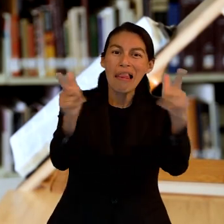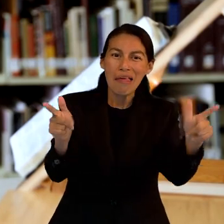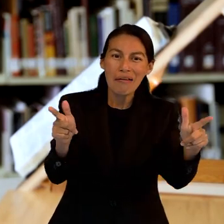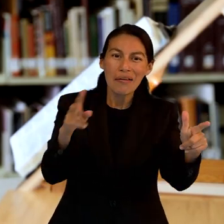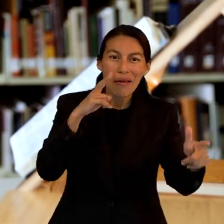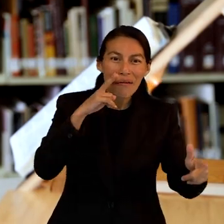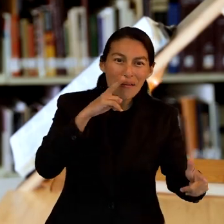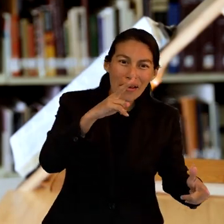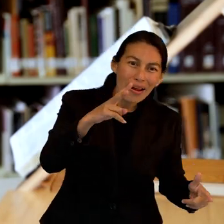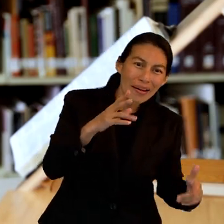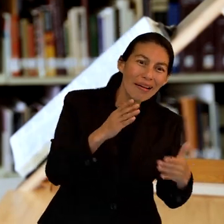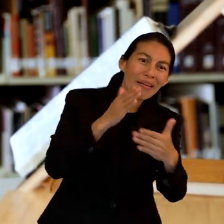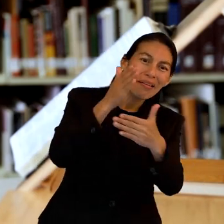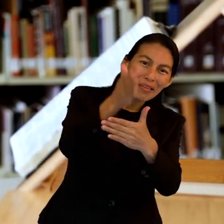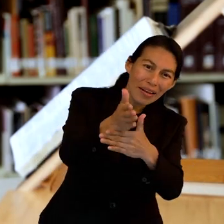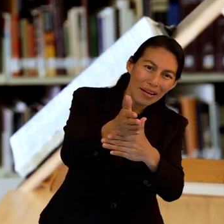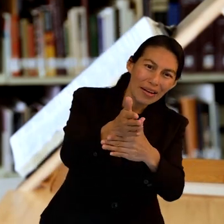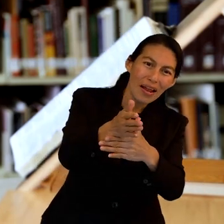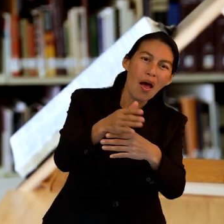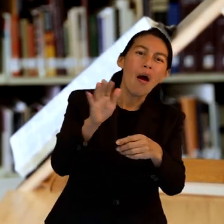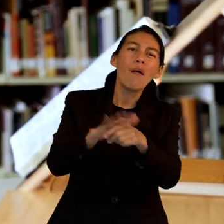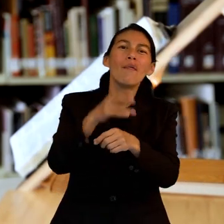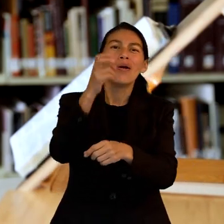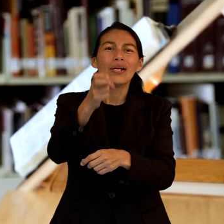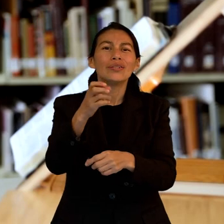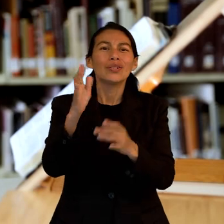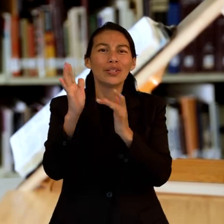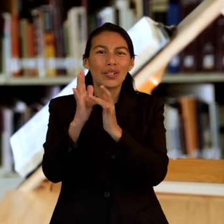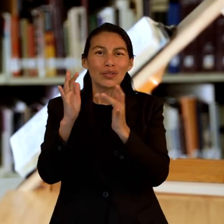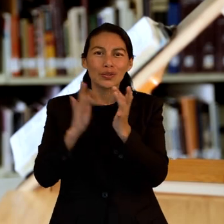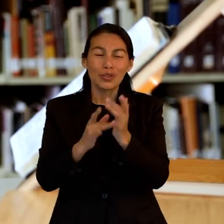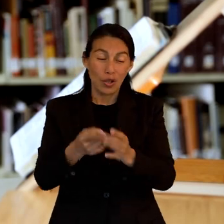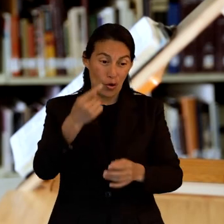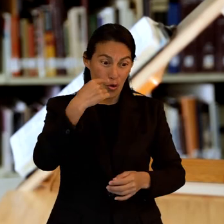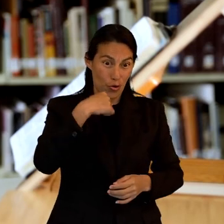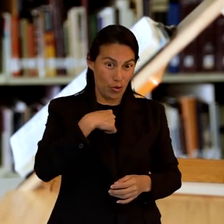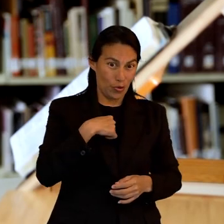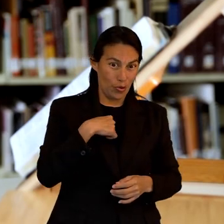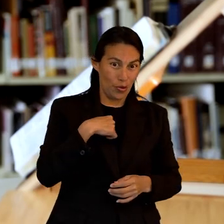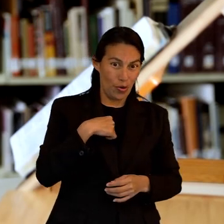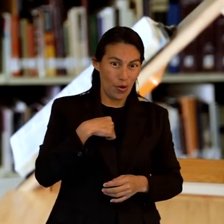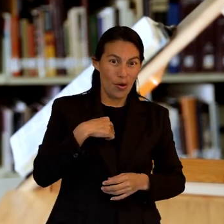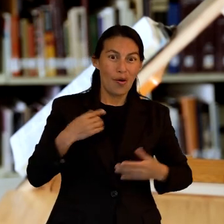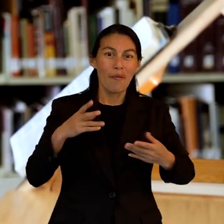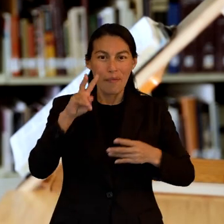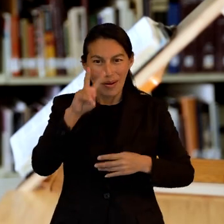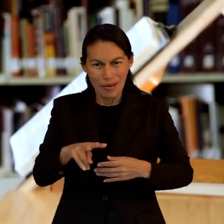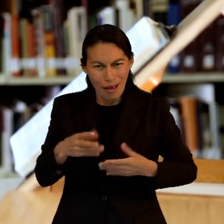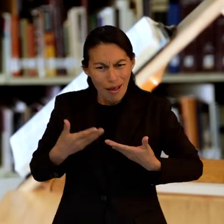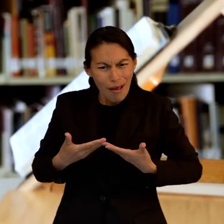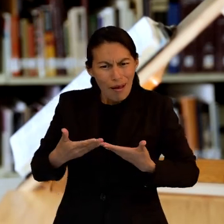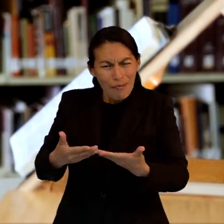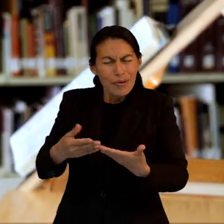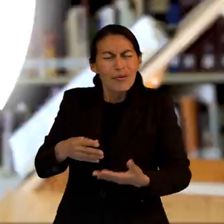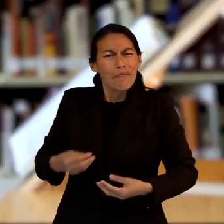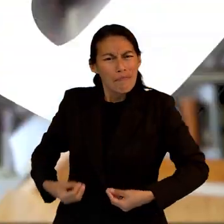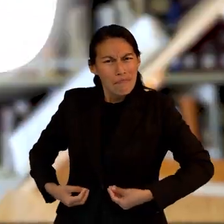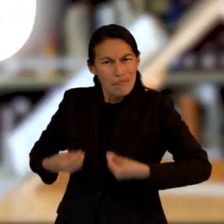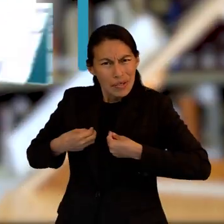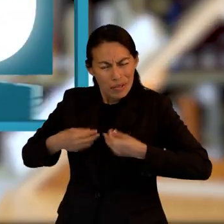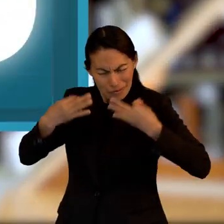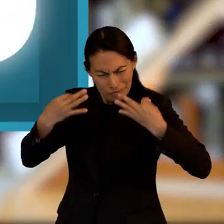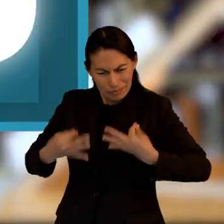jesucristo tenemos acceso a dios pues esto jesús dijo yo soy el camino la verdad y la vida